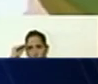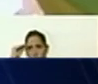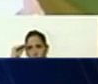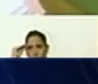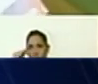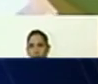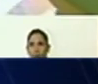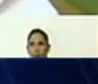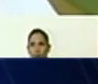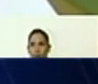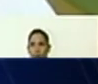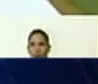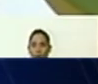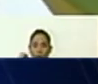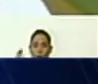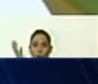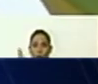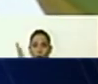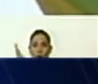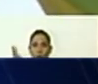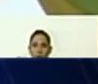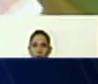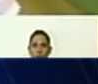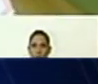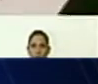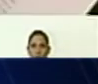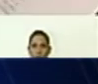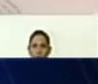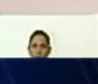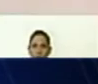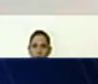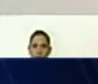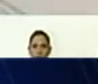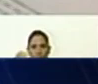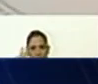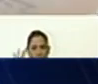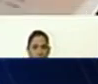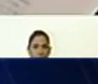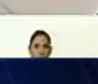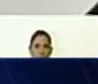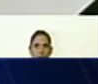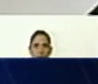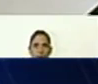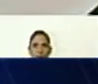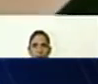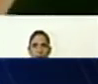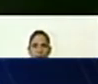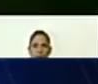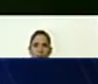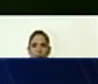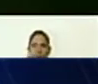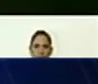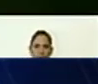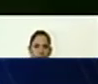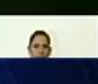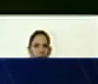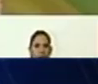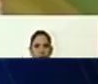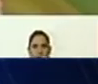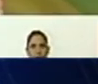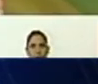al Congreso de los Estados Unidos, donde pretende decretar un bloqueo total contra los